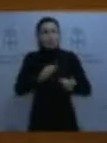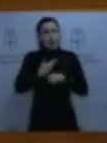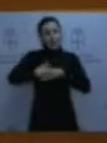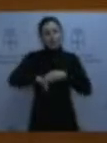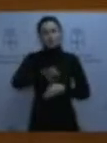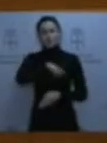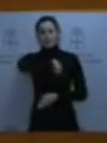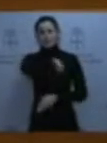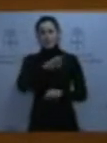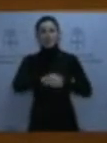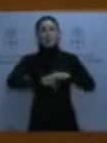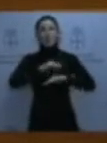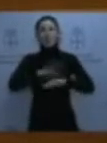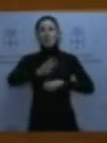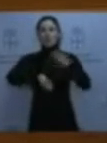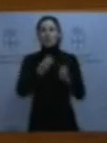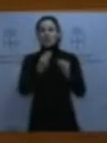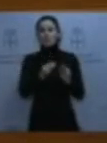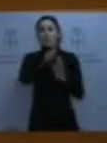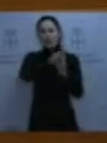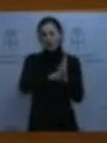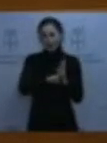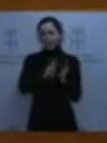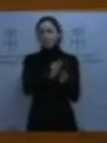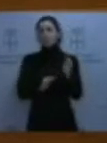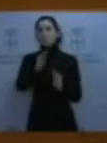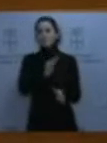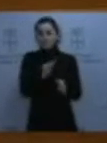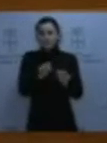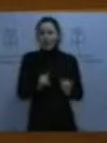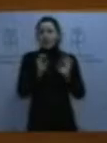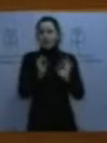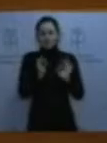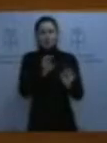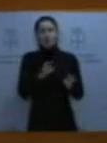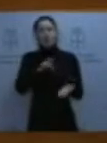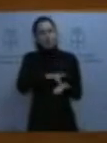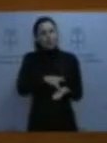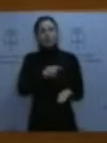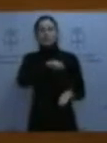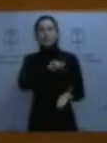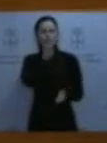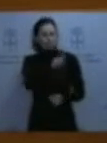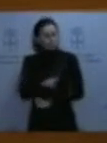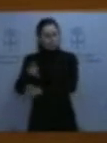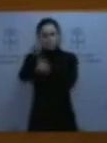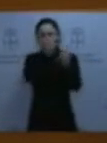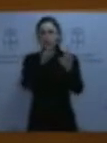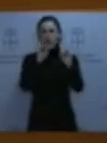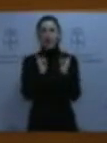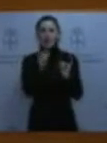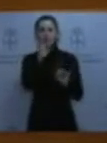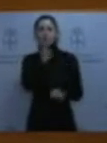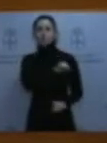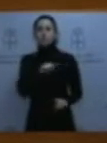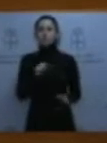estatal a la que da cumplimiento esta modificación reglamentaria, proliferan leyes autonómicas por todo el país donde cada comunidad